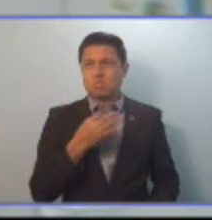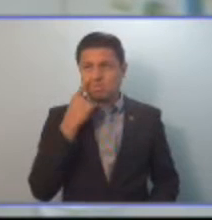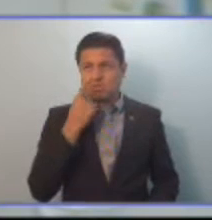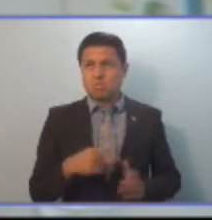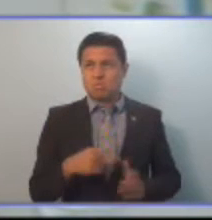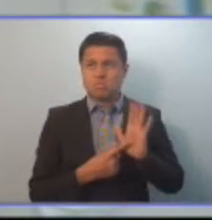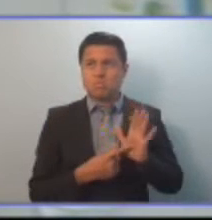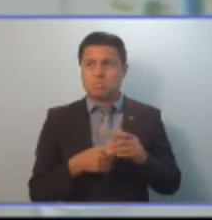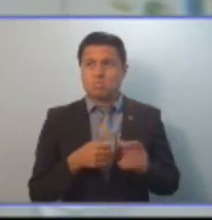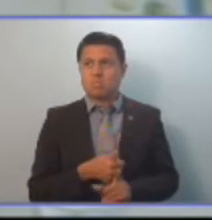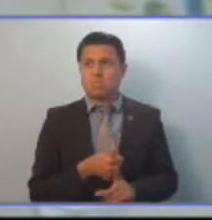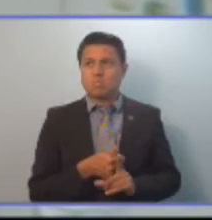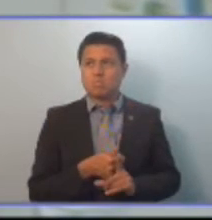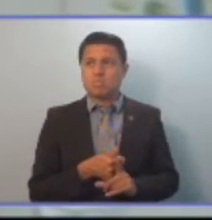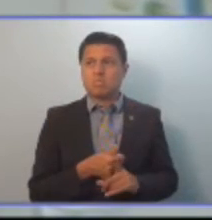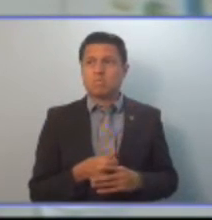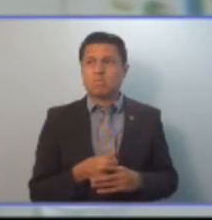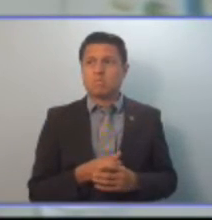con propiedad.